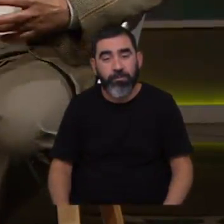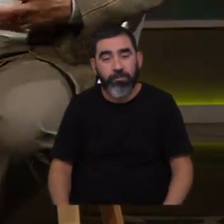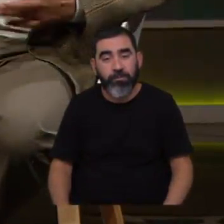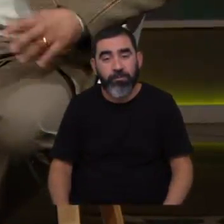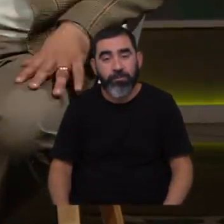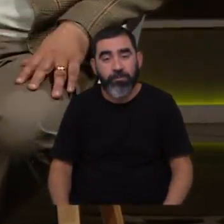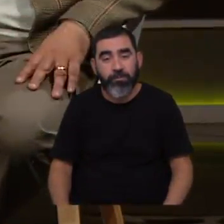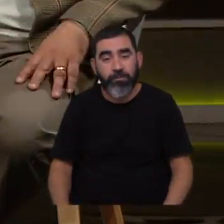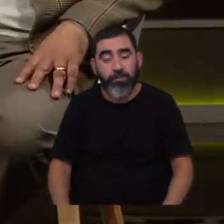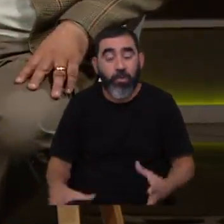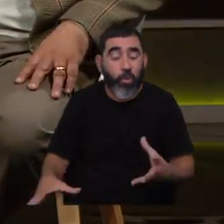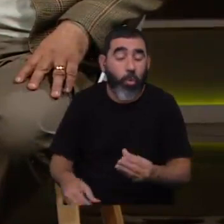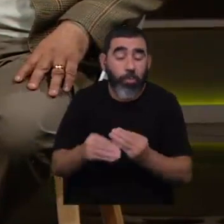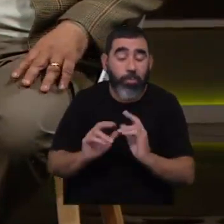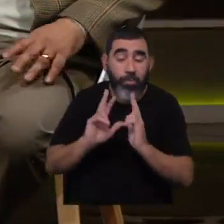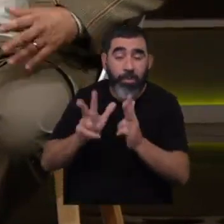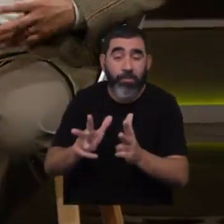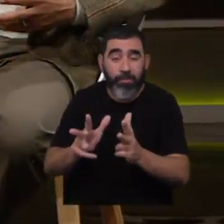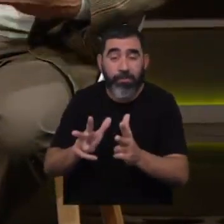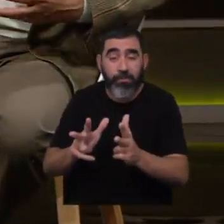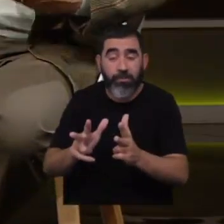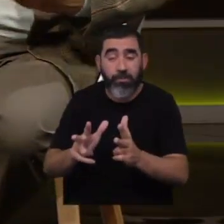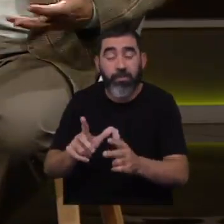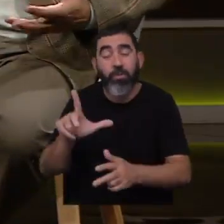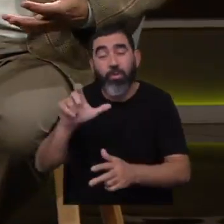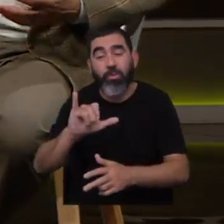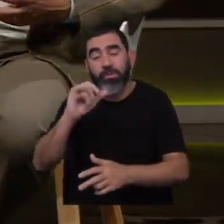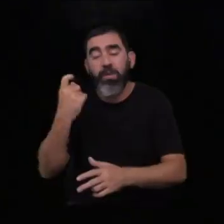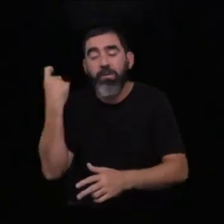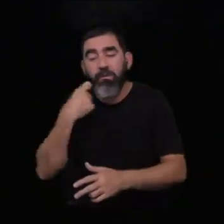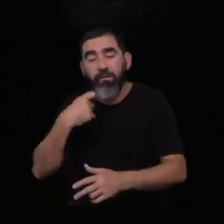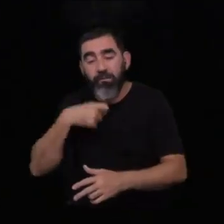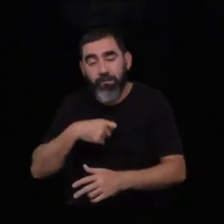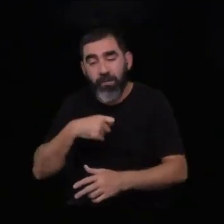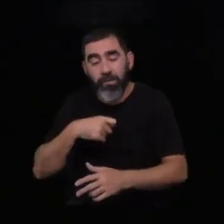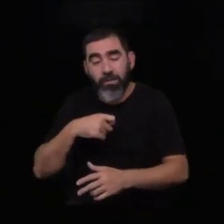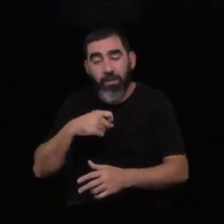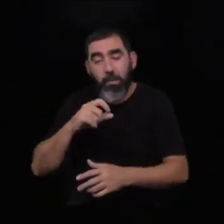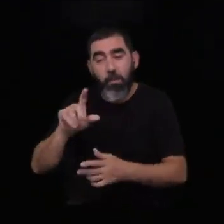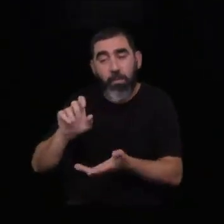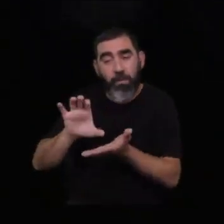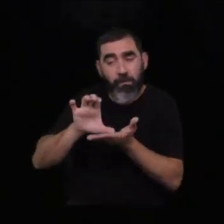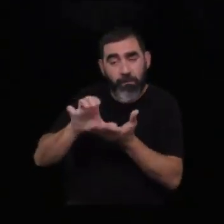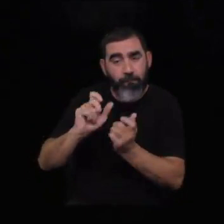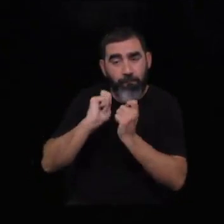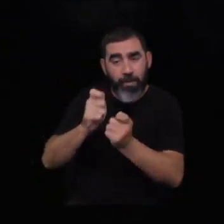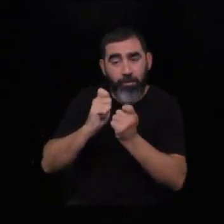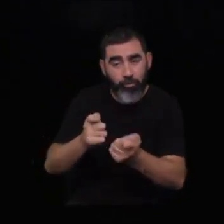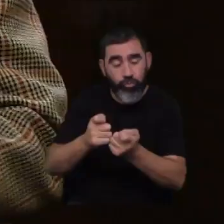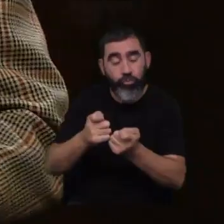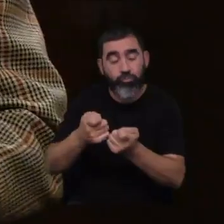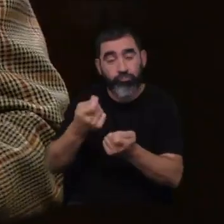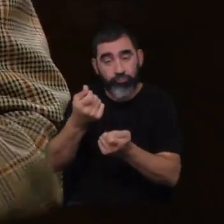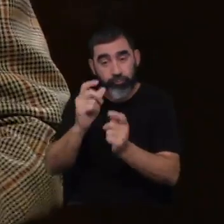No, creo que complementando con lo que decía Belén, digamos, sin duda está faltando, además de aumentar la inversión, aumentar la